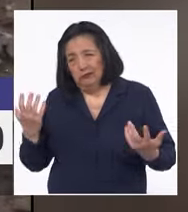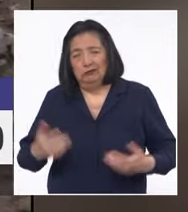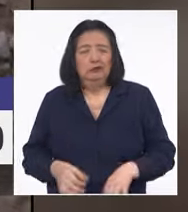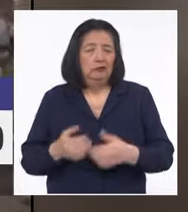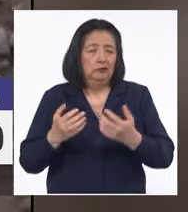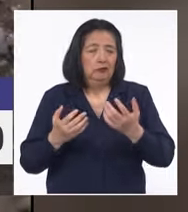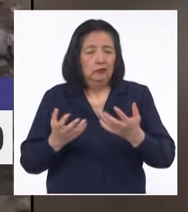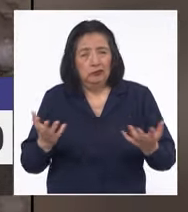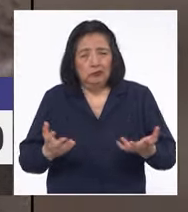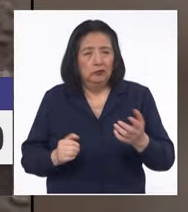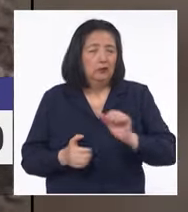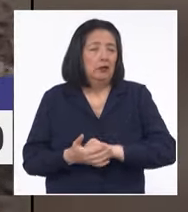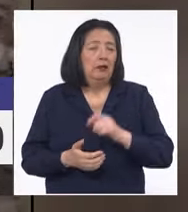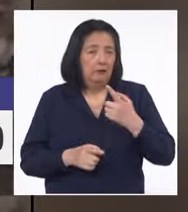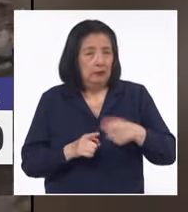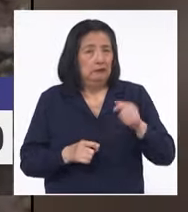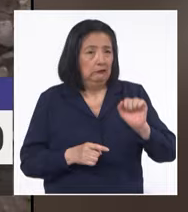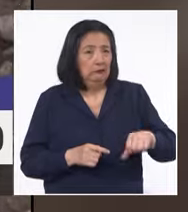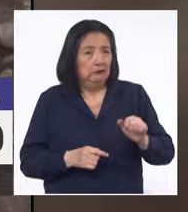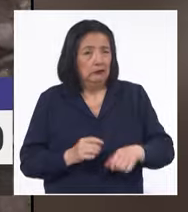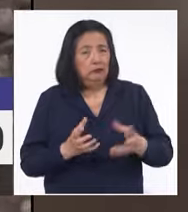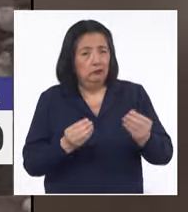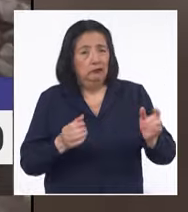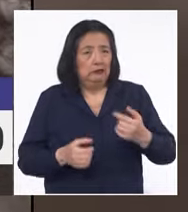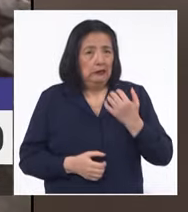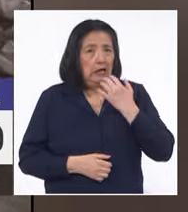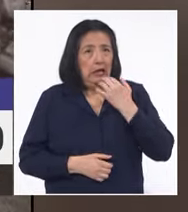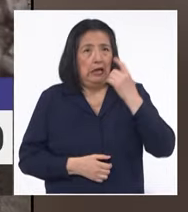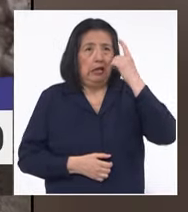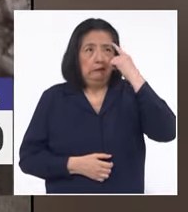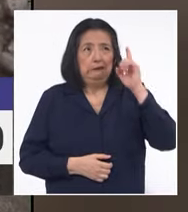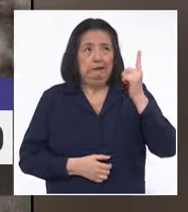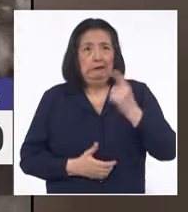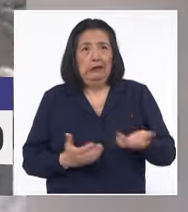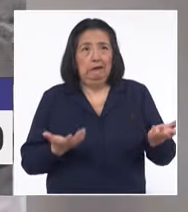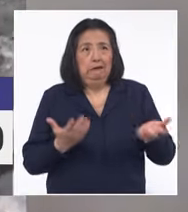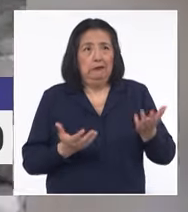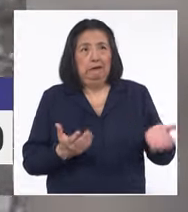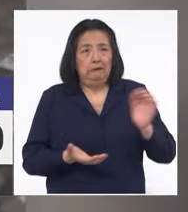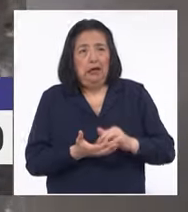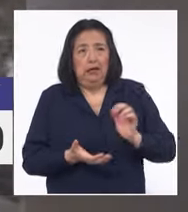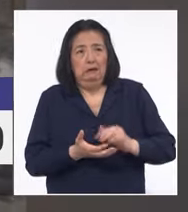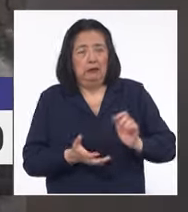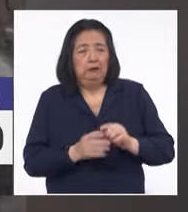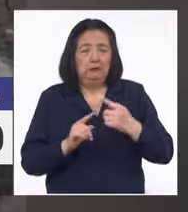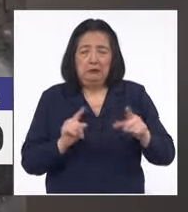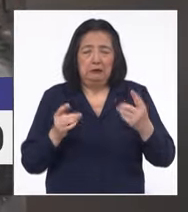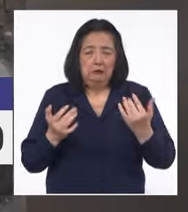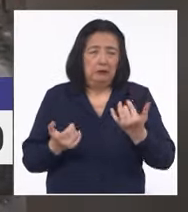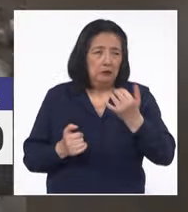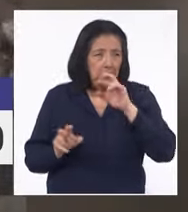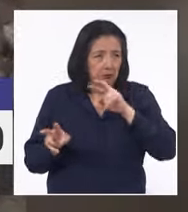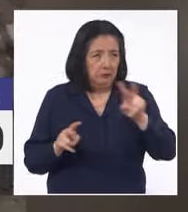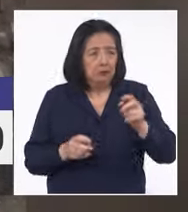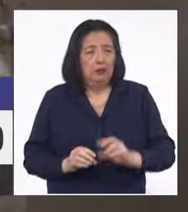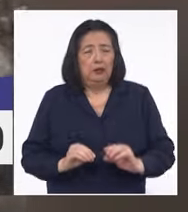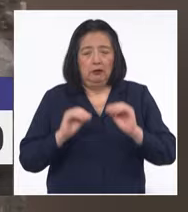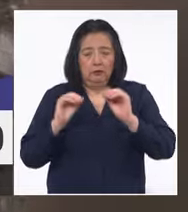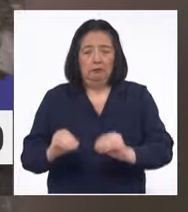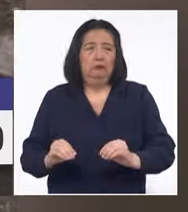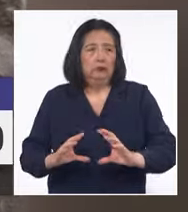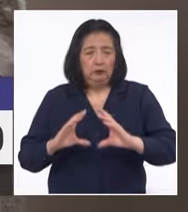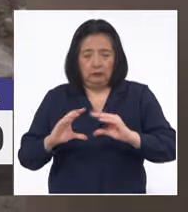electrodomésticos. Sin embargo, sí alarmó a muchos de ellos, pensaron que podía llegar a mayores, así que en este momento ya hemos visto que algunos han instalado